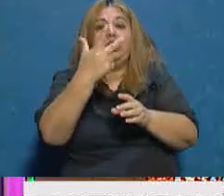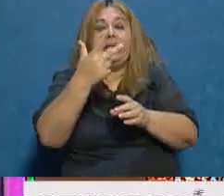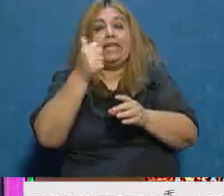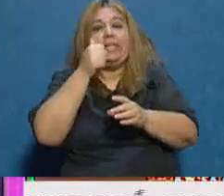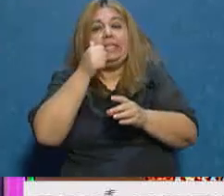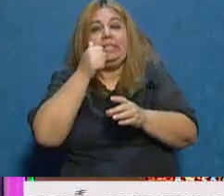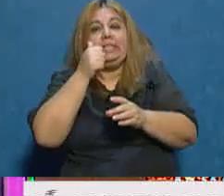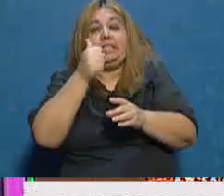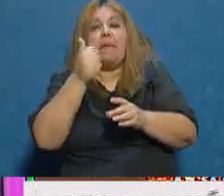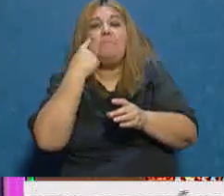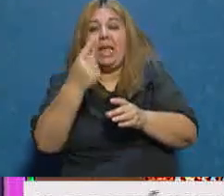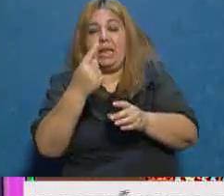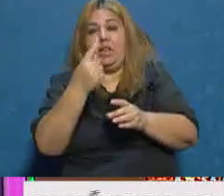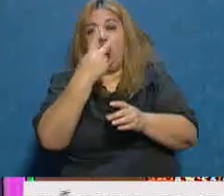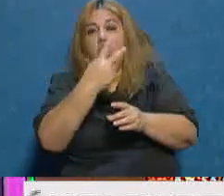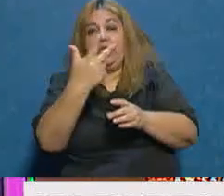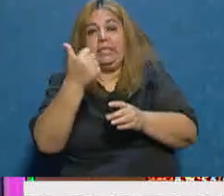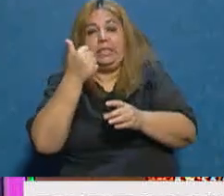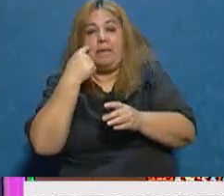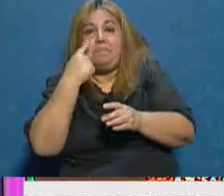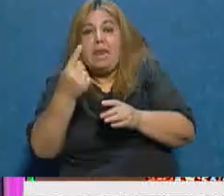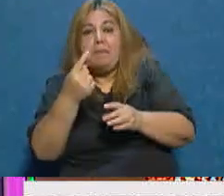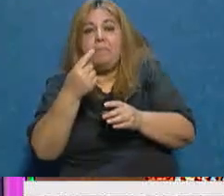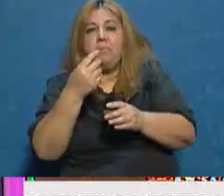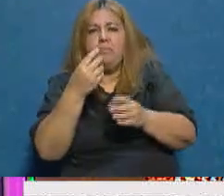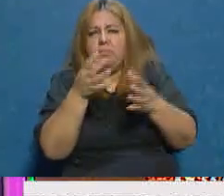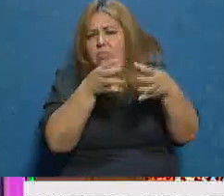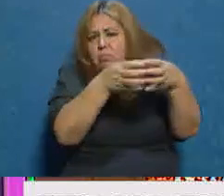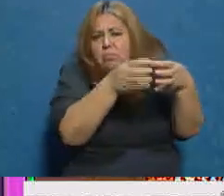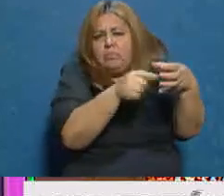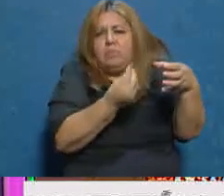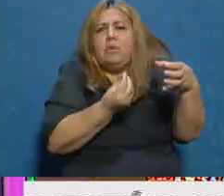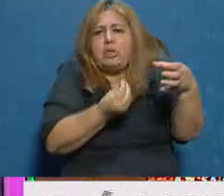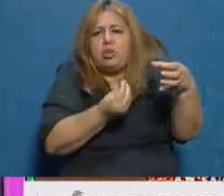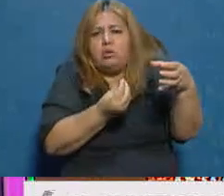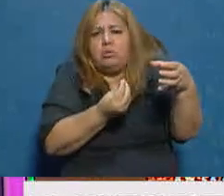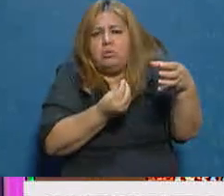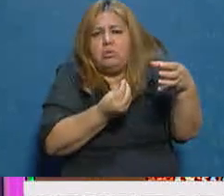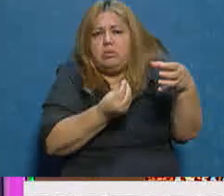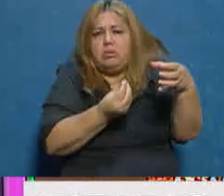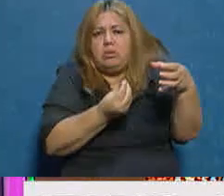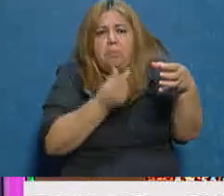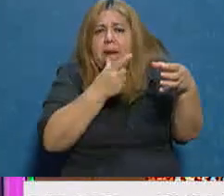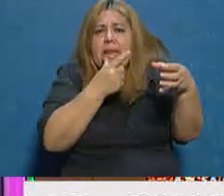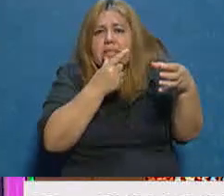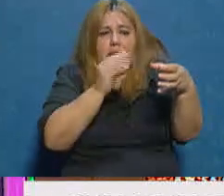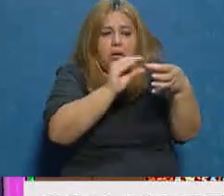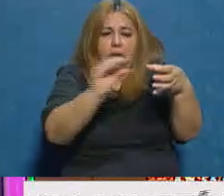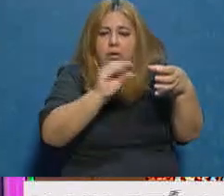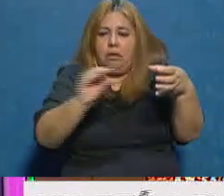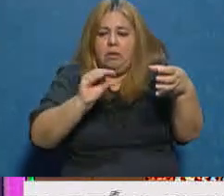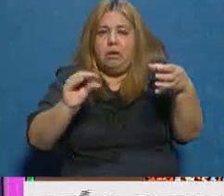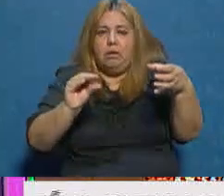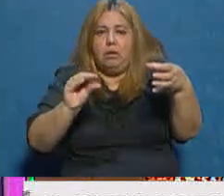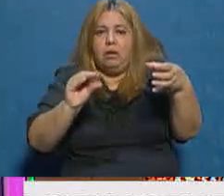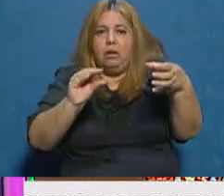¿Qué es lo que están manifestando los dirigentes? Que no estuvo bien repartido. Hay una pirámide, que la tenemos de este otro